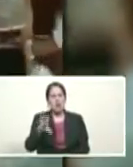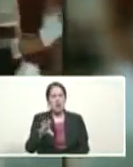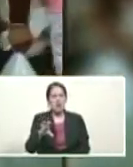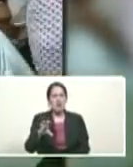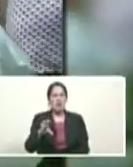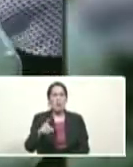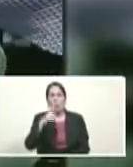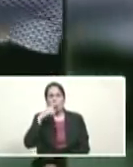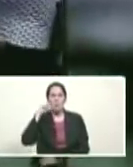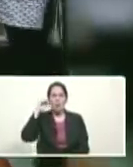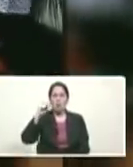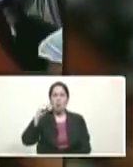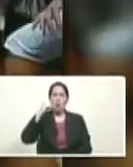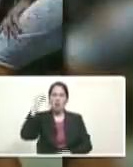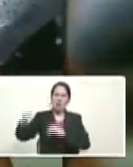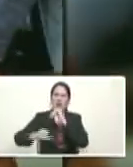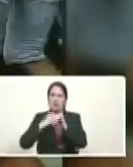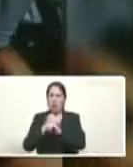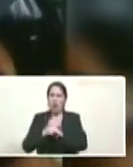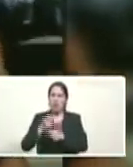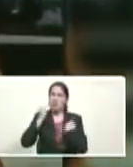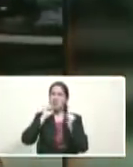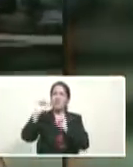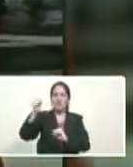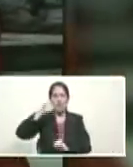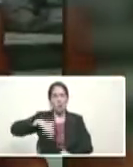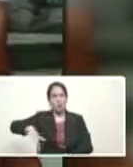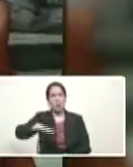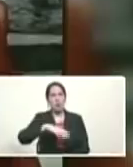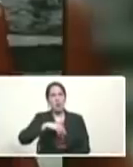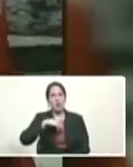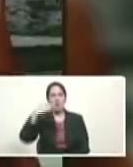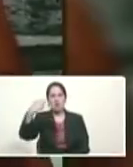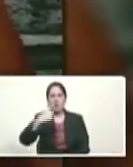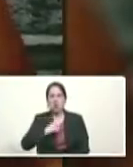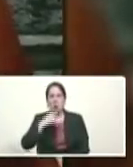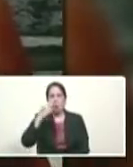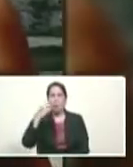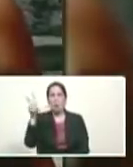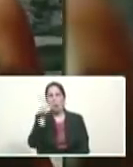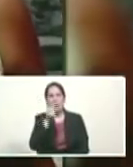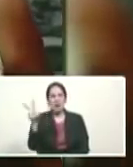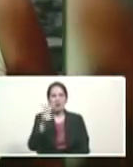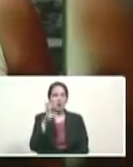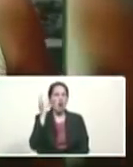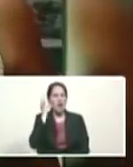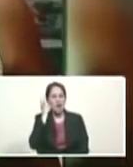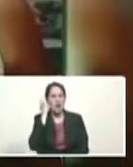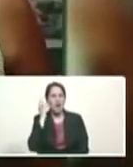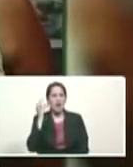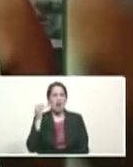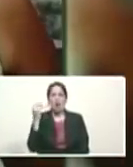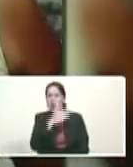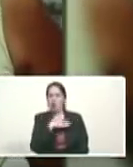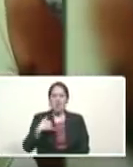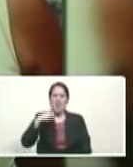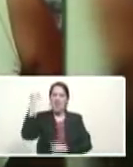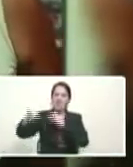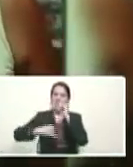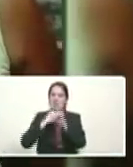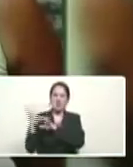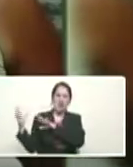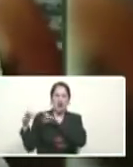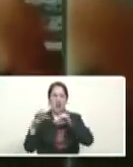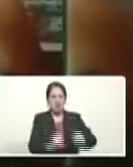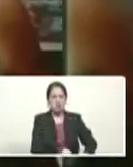nicolás maduro entonces yo y aquí no queremos más ninguno nosotros